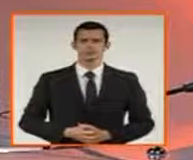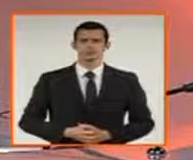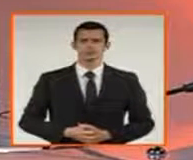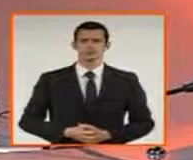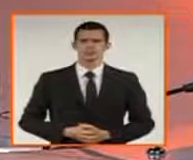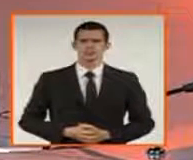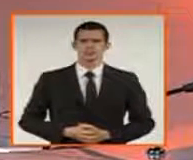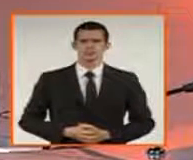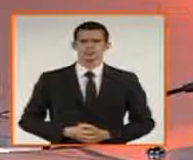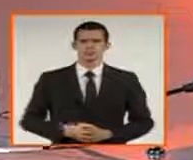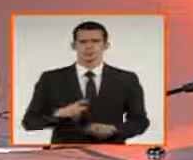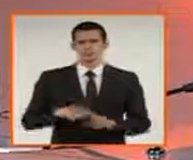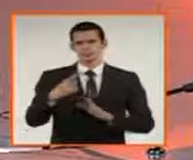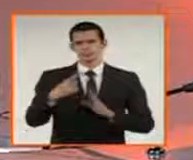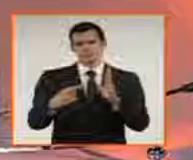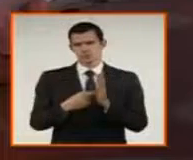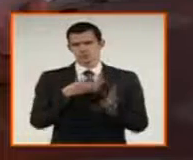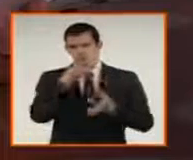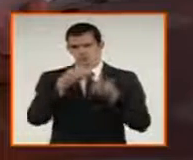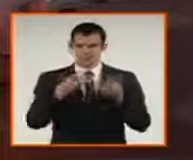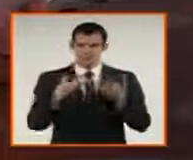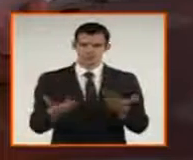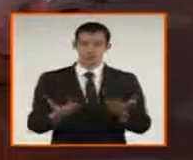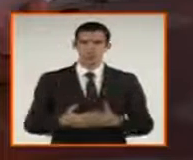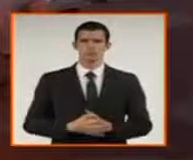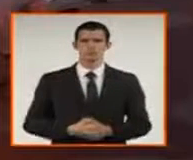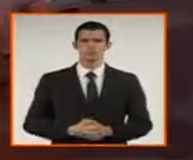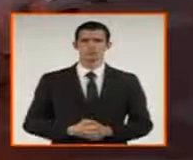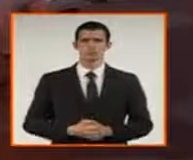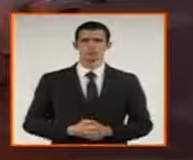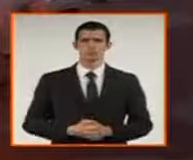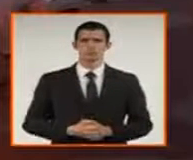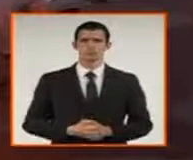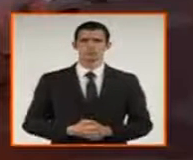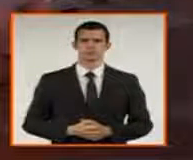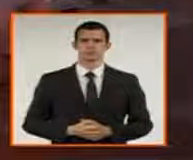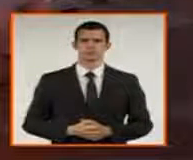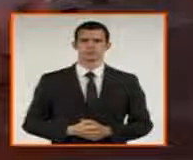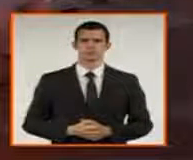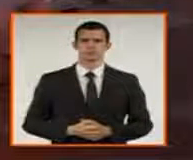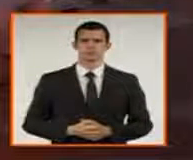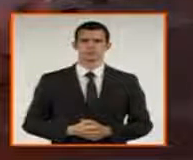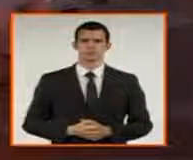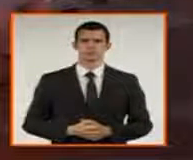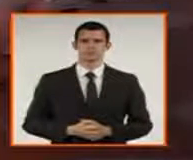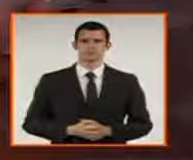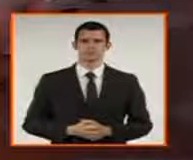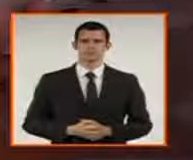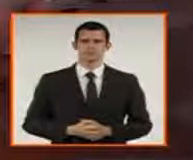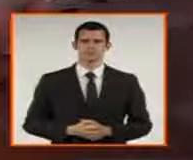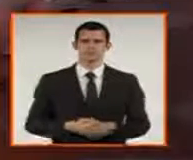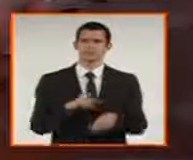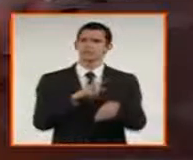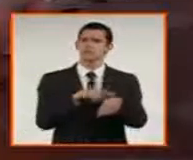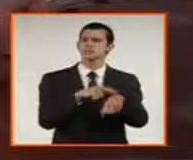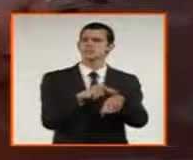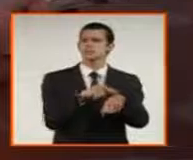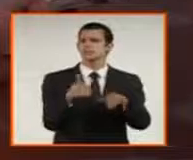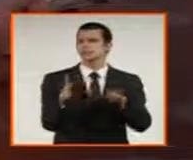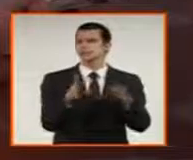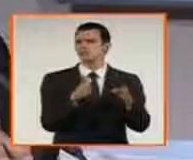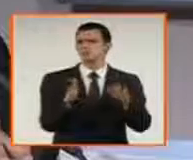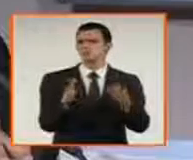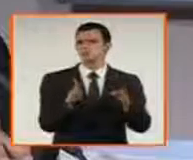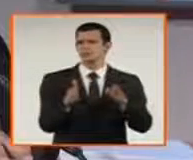de cómo afecta el tiempo a la obligación legal de alimentos. Conversábamos esta tarde que decimos que es